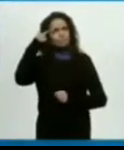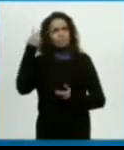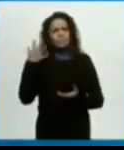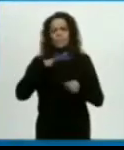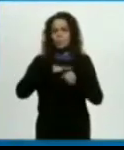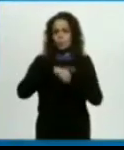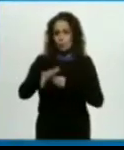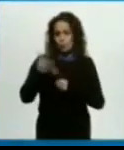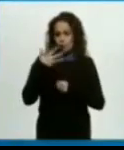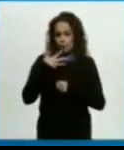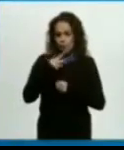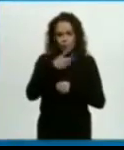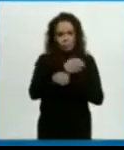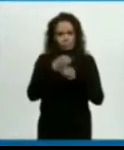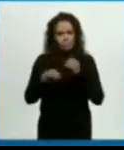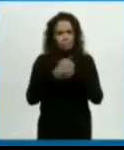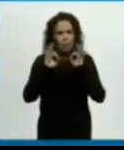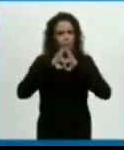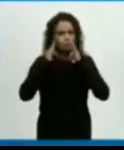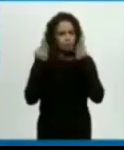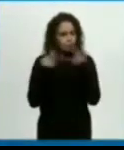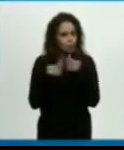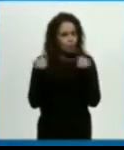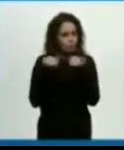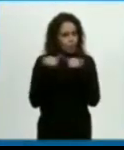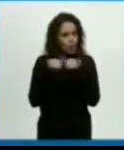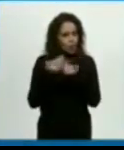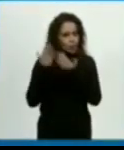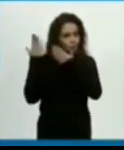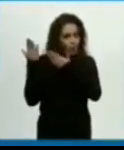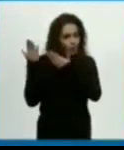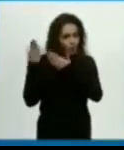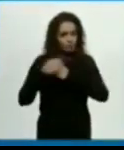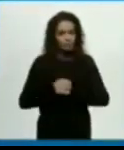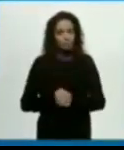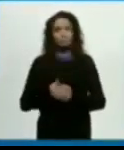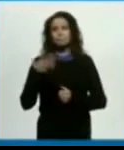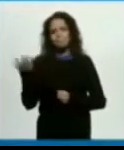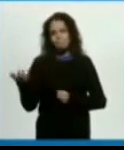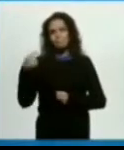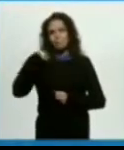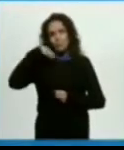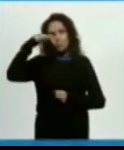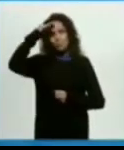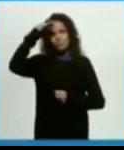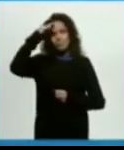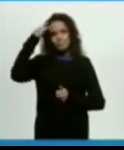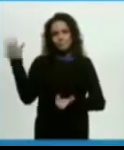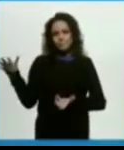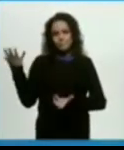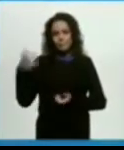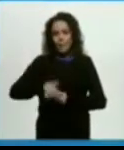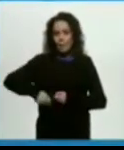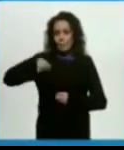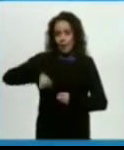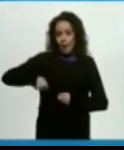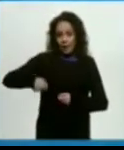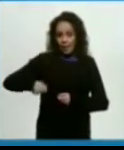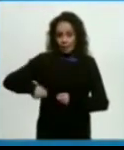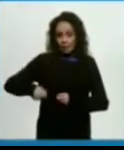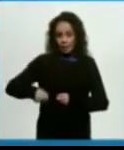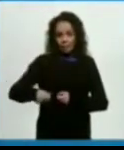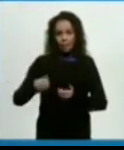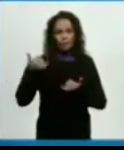objeto que tenga forma de prisma rectangular? A mí se me ocurre una maleta